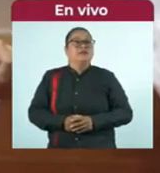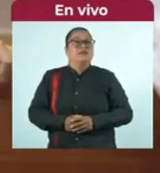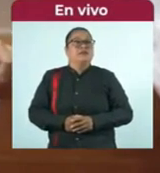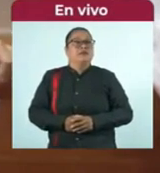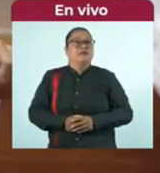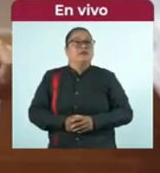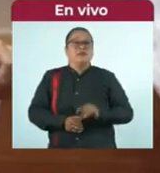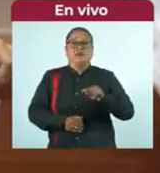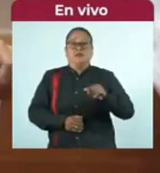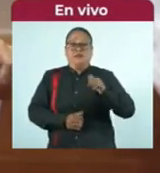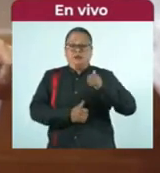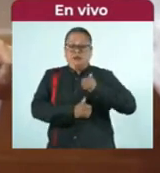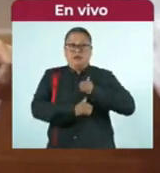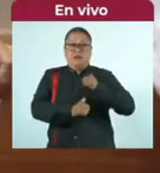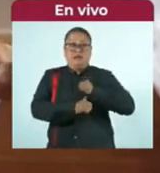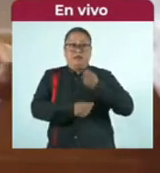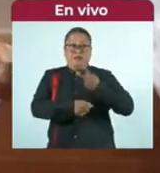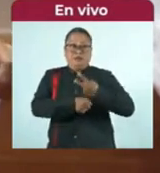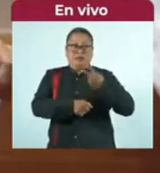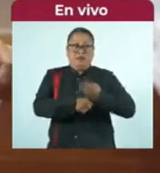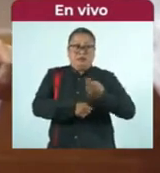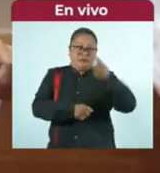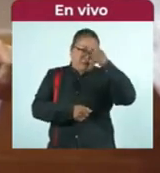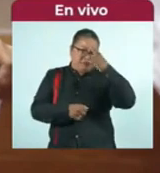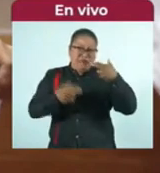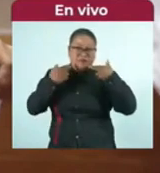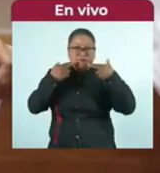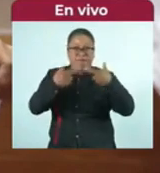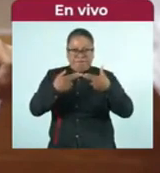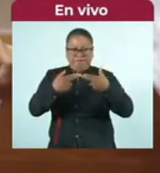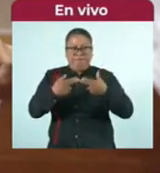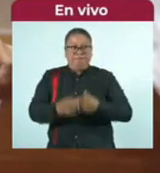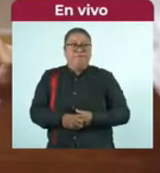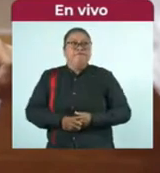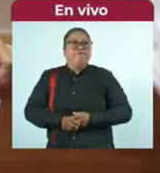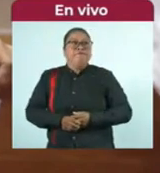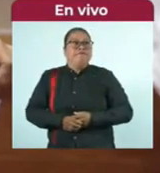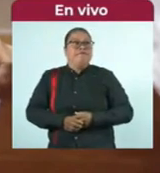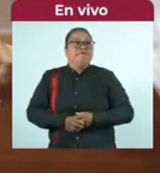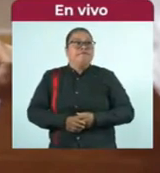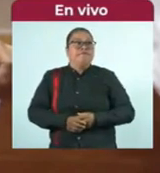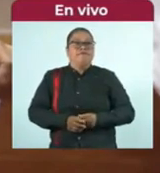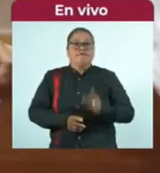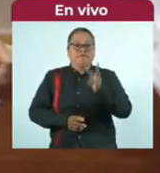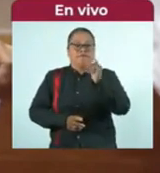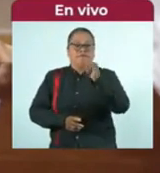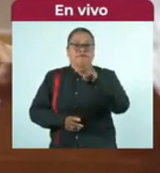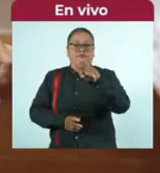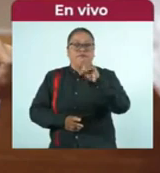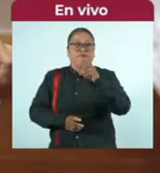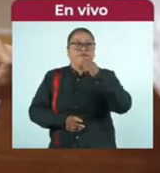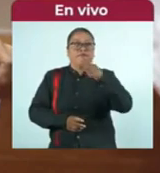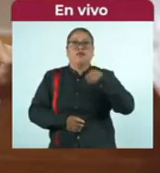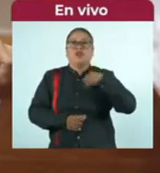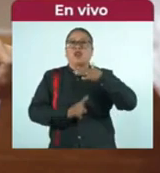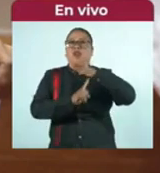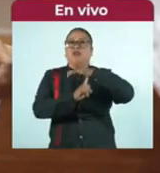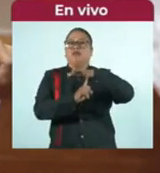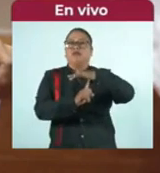la zona militar ahí nos invita para que hagamos la reunión. El Piñero decía que yo bajé en